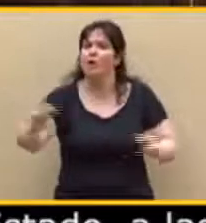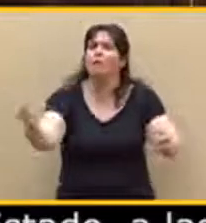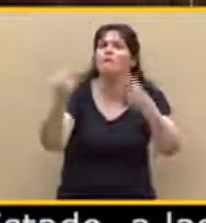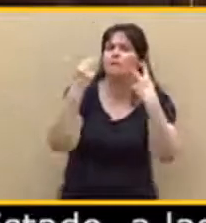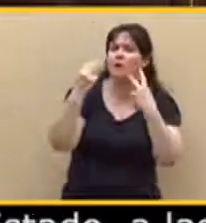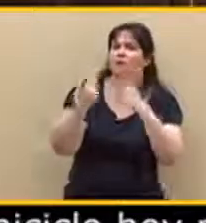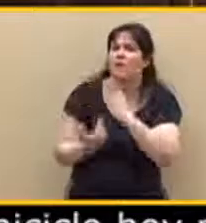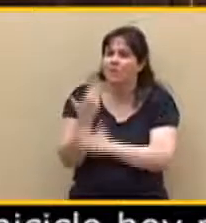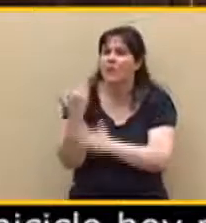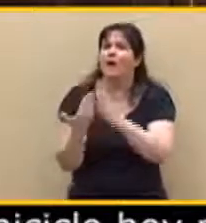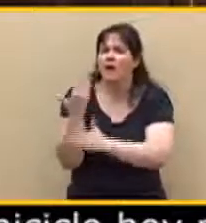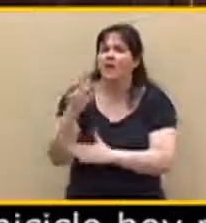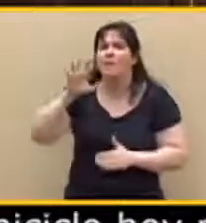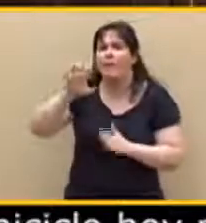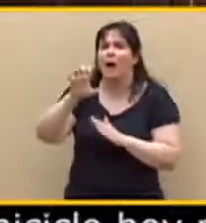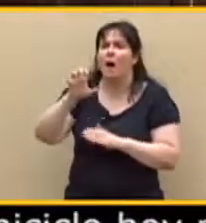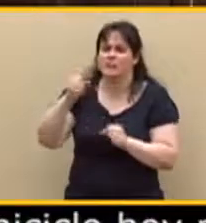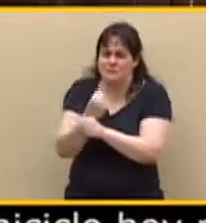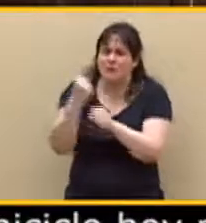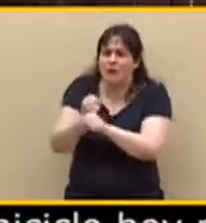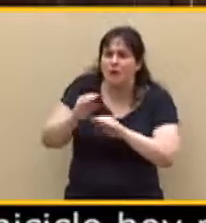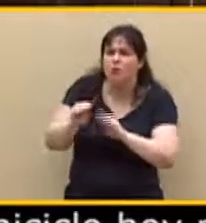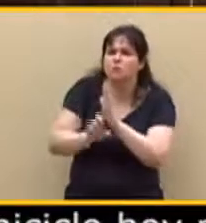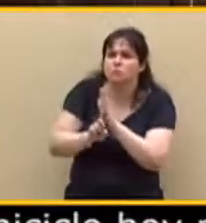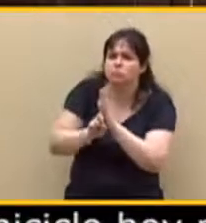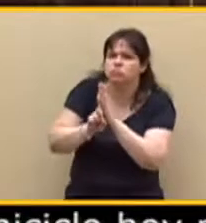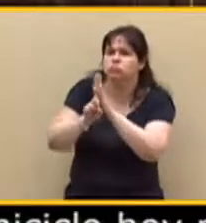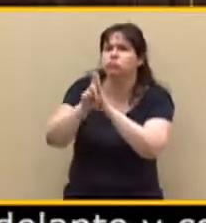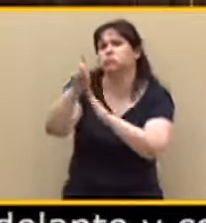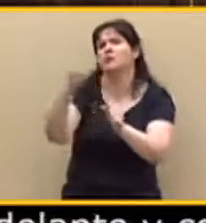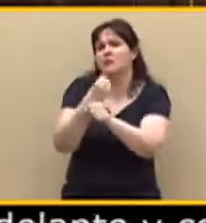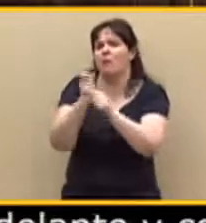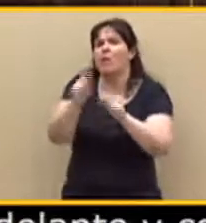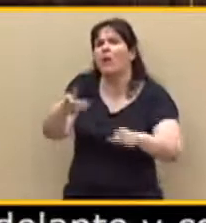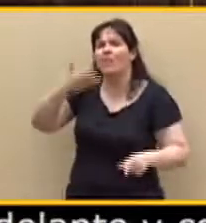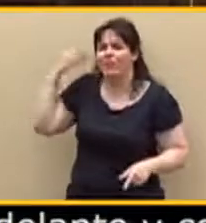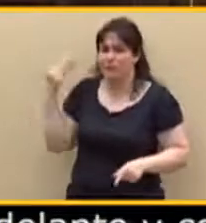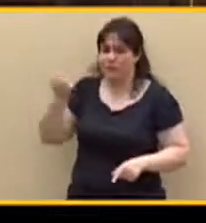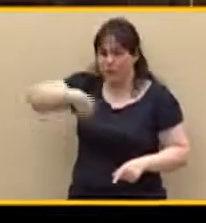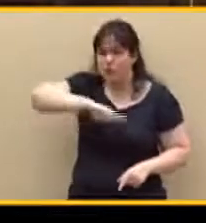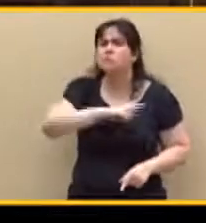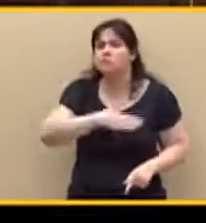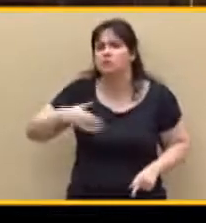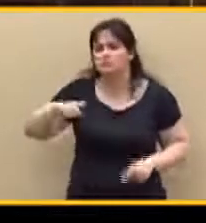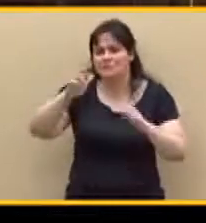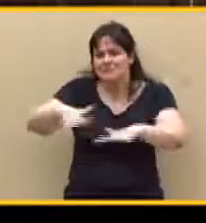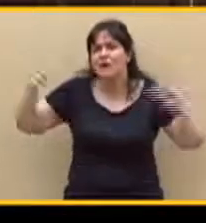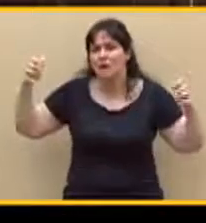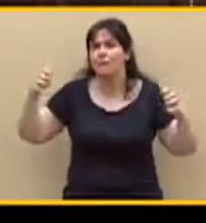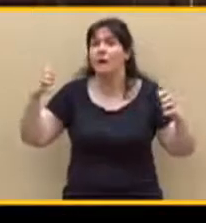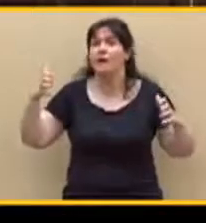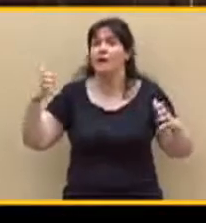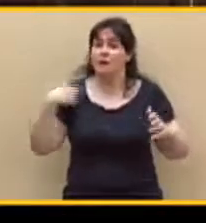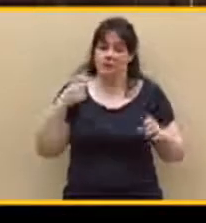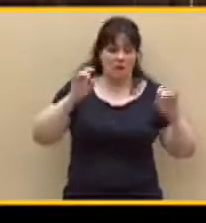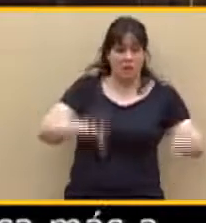país adelante y con su trabajo lo llenan de dignidad. Nosotros queremos que esta Cámara se parezca más a vosotros y a